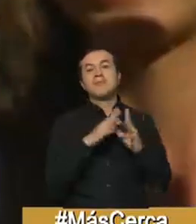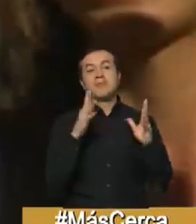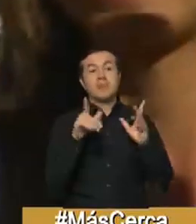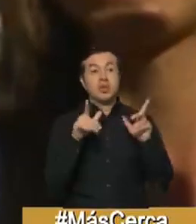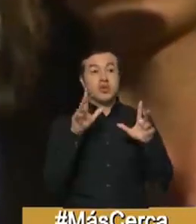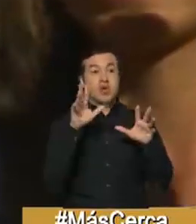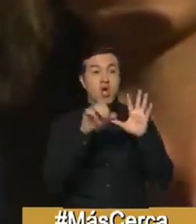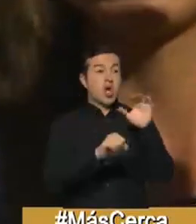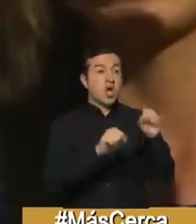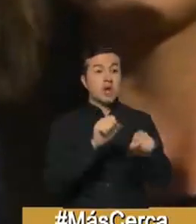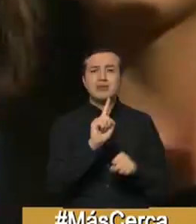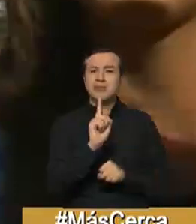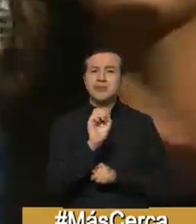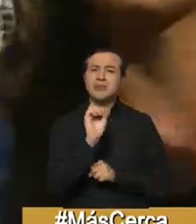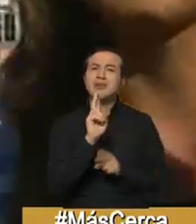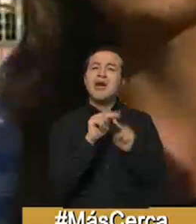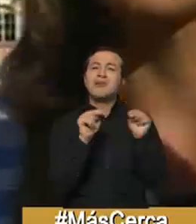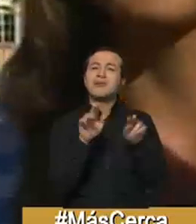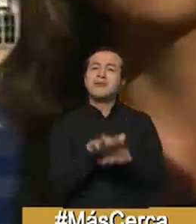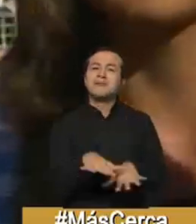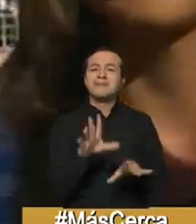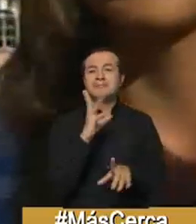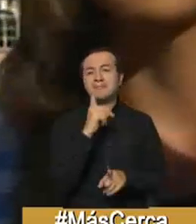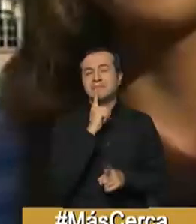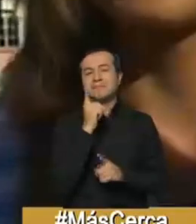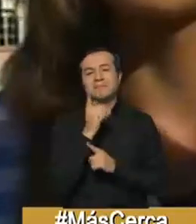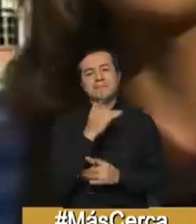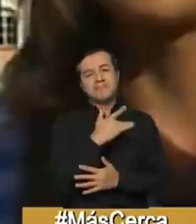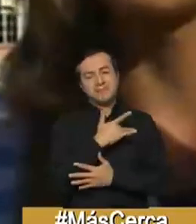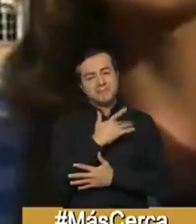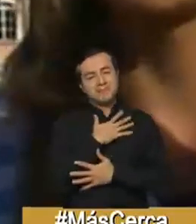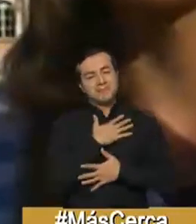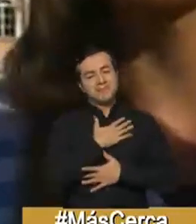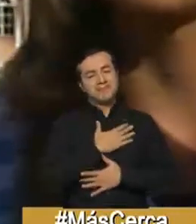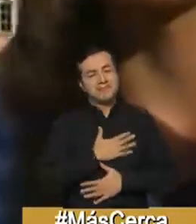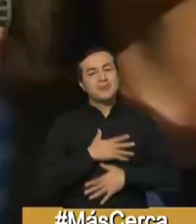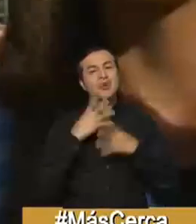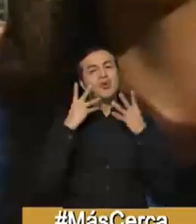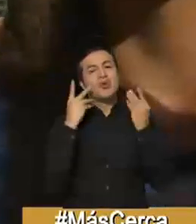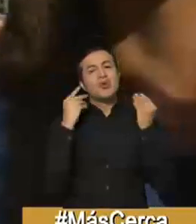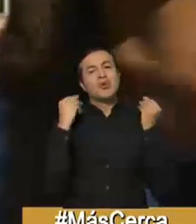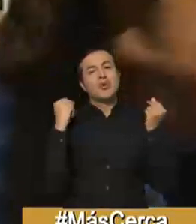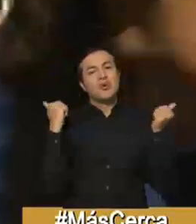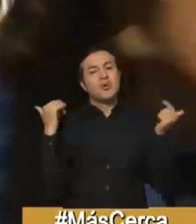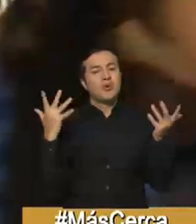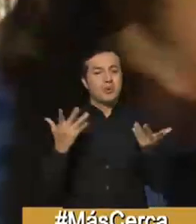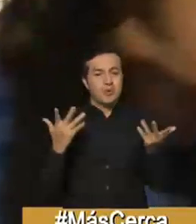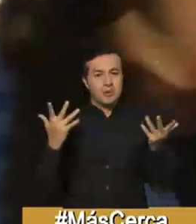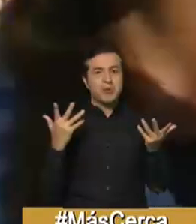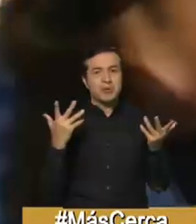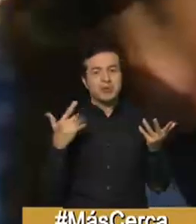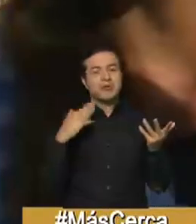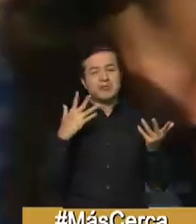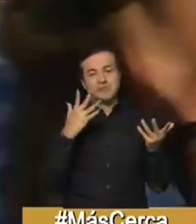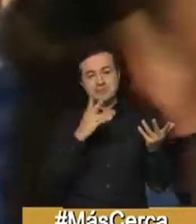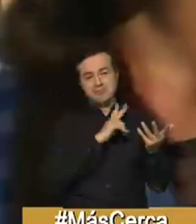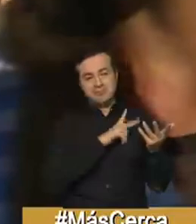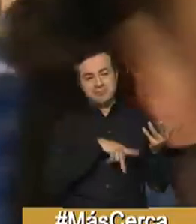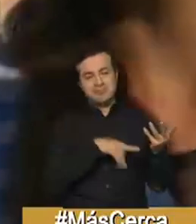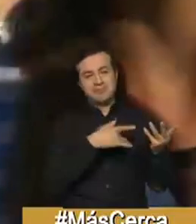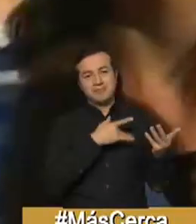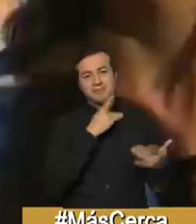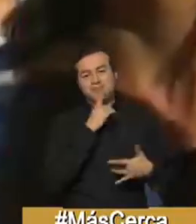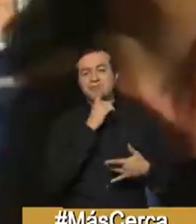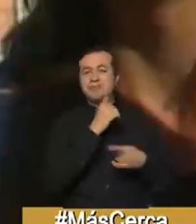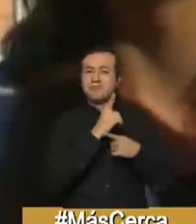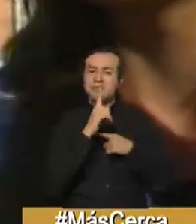que está metido ahí, entonces está en su estado natural y es un momento de relajación, de desconexión, que igual encontrarse con uno mismo y